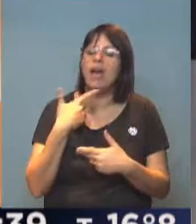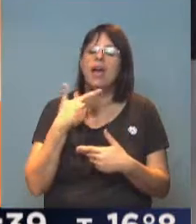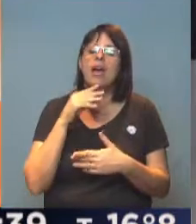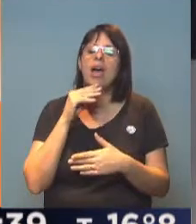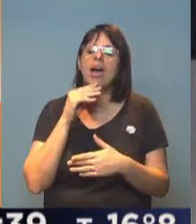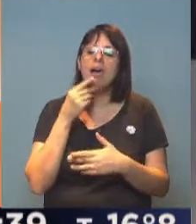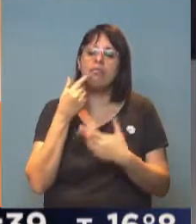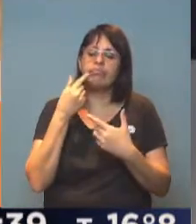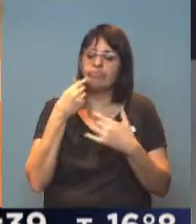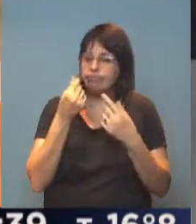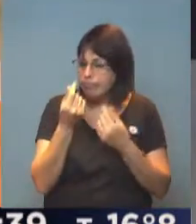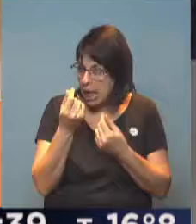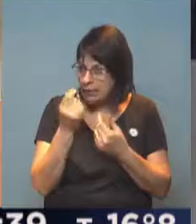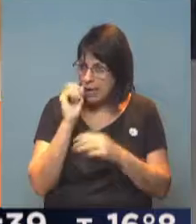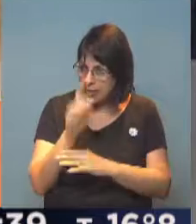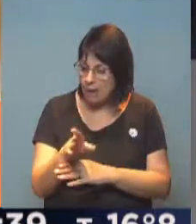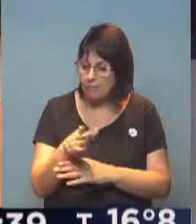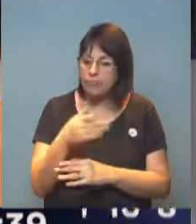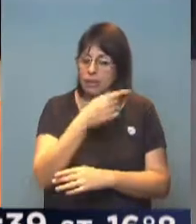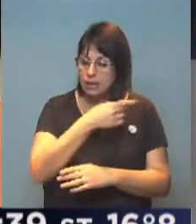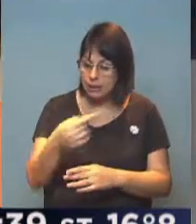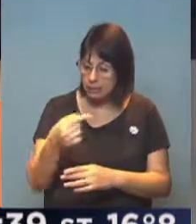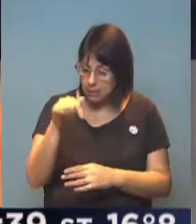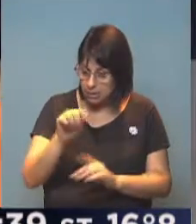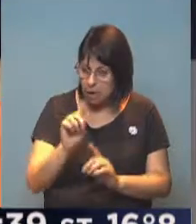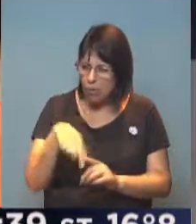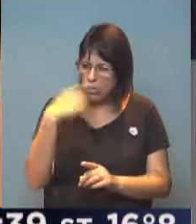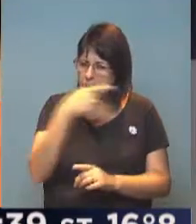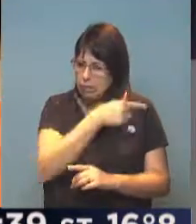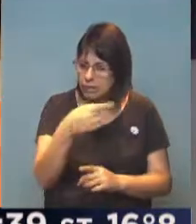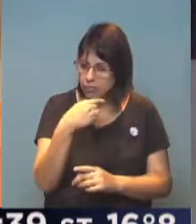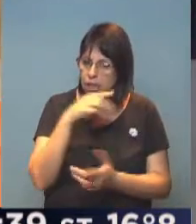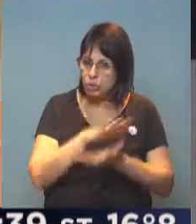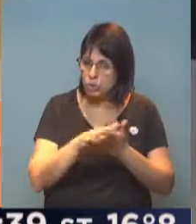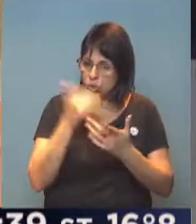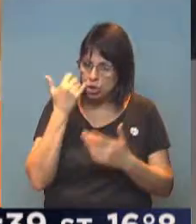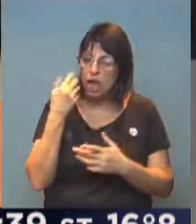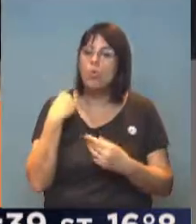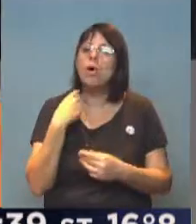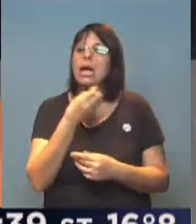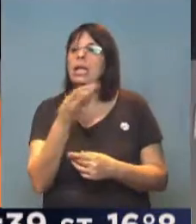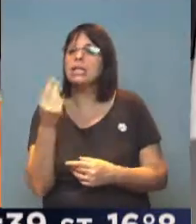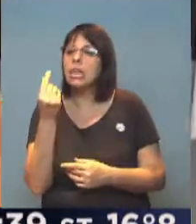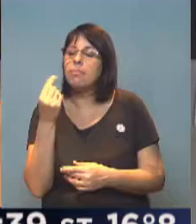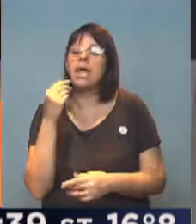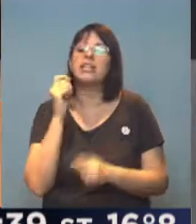que será en el transcurso, bueno, ya de esta semana, la semana que viene, cuál sería realmente el aporte.